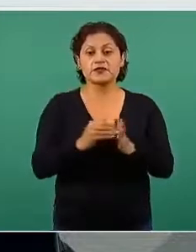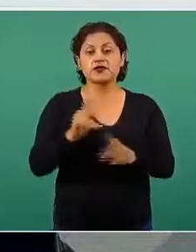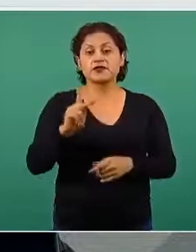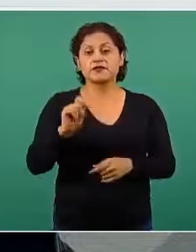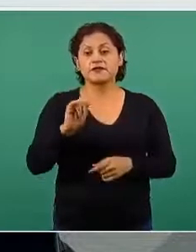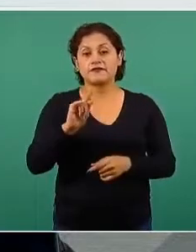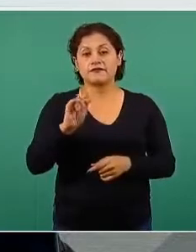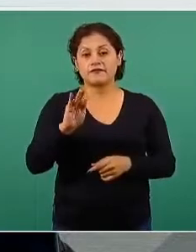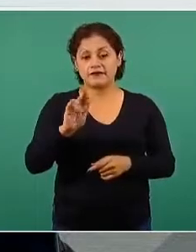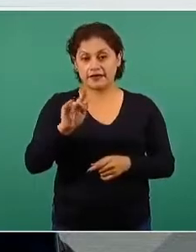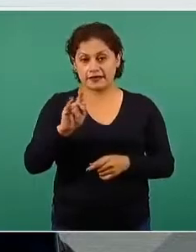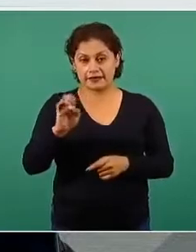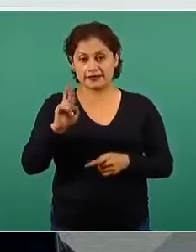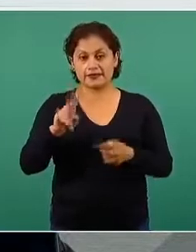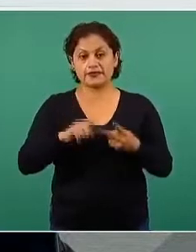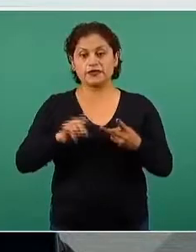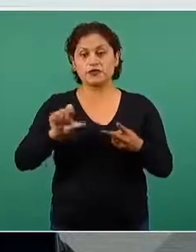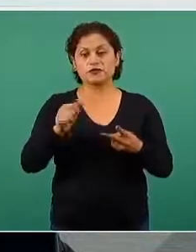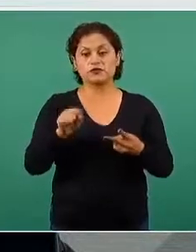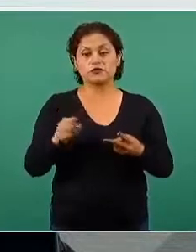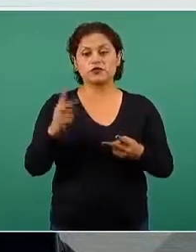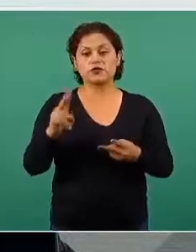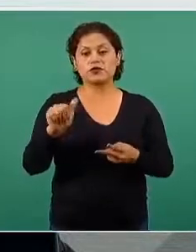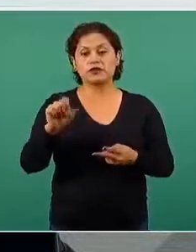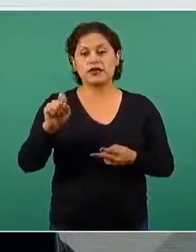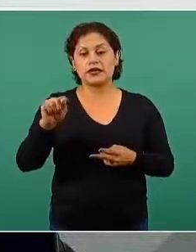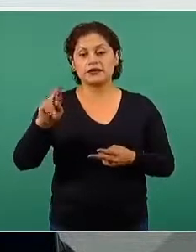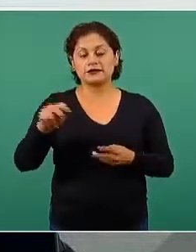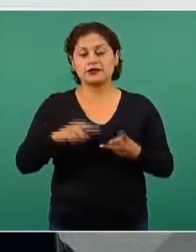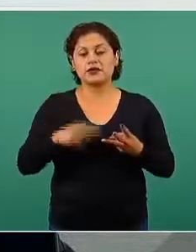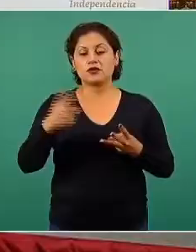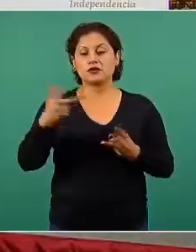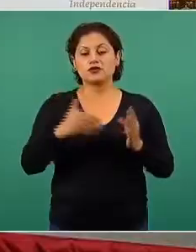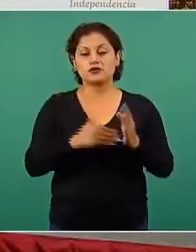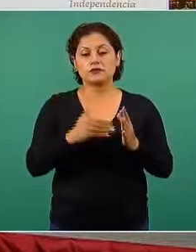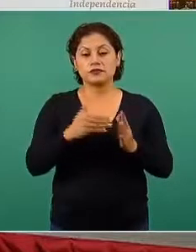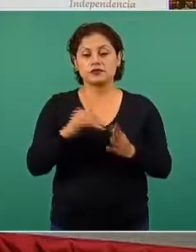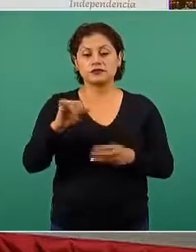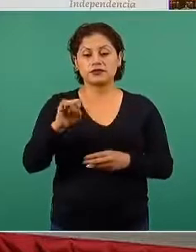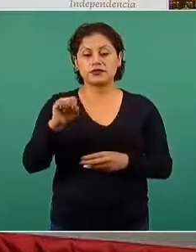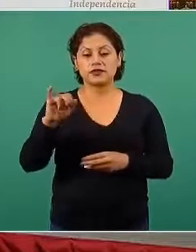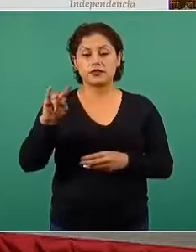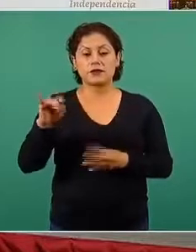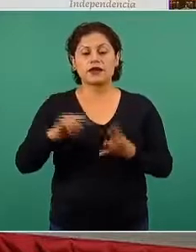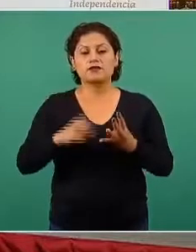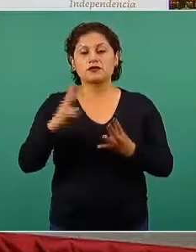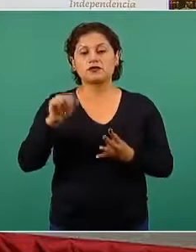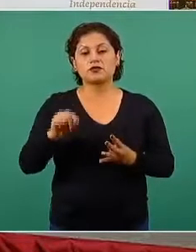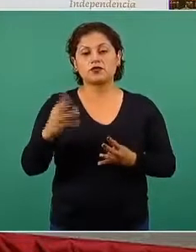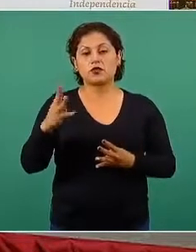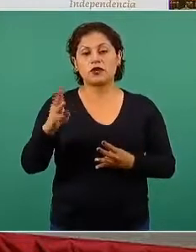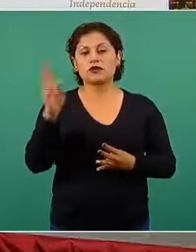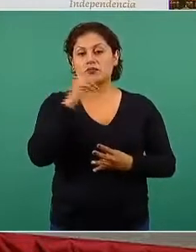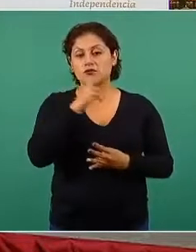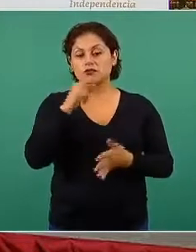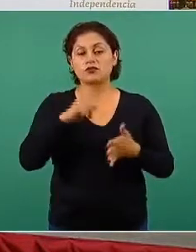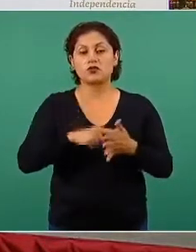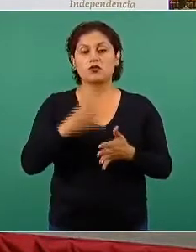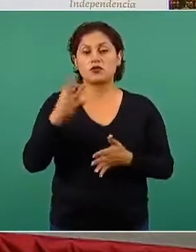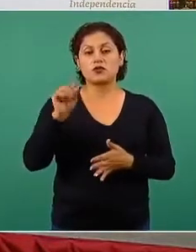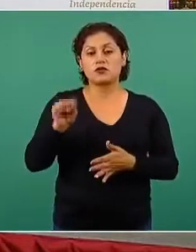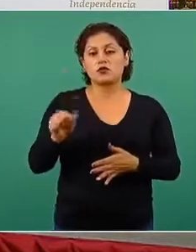11.2 de astrazéneca 8 millones de sinovac 2.4 millones de sputnik bay y 4.6 millones